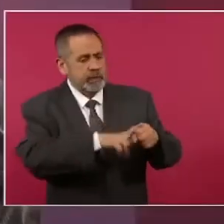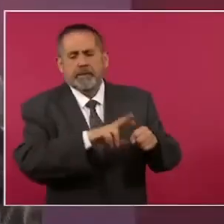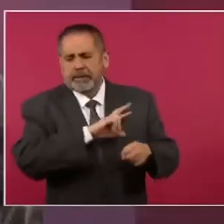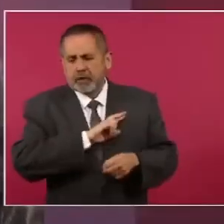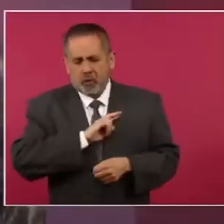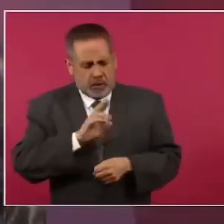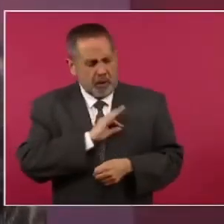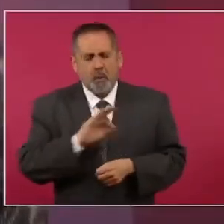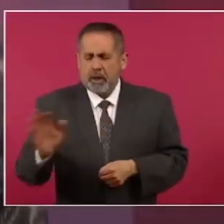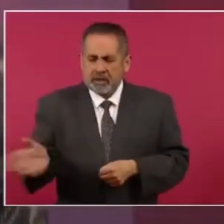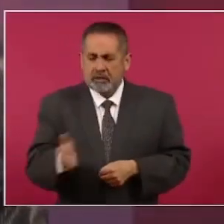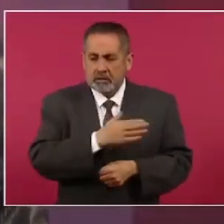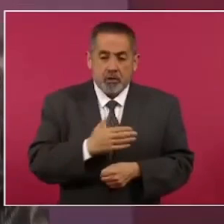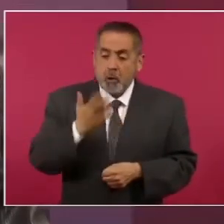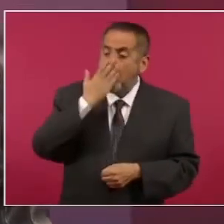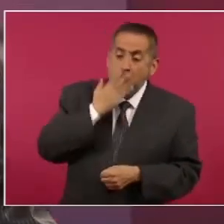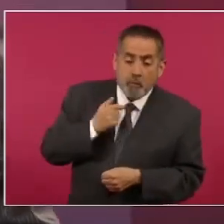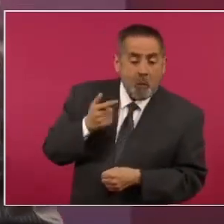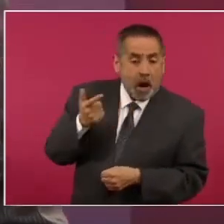que pudiese